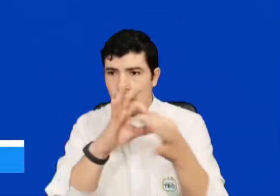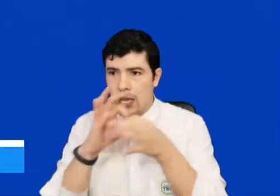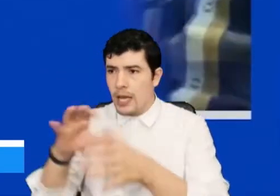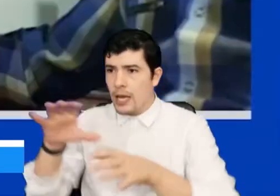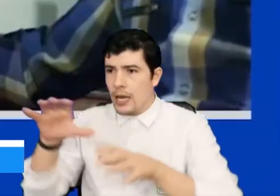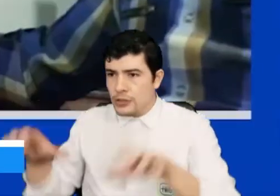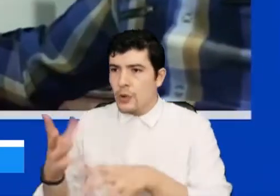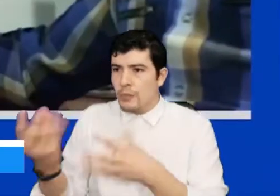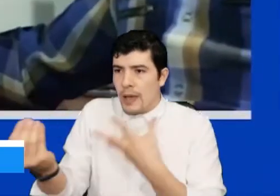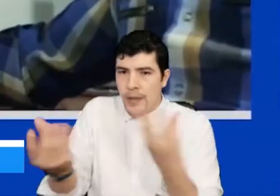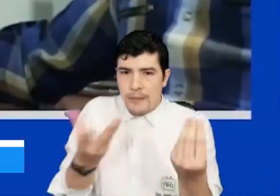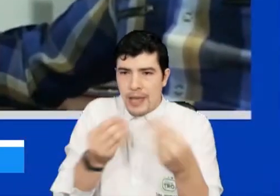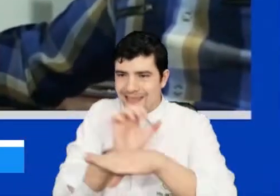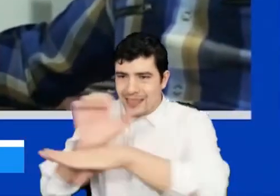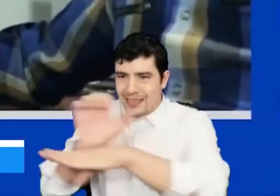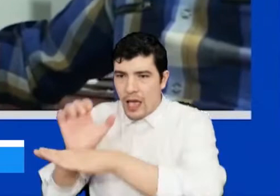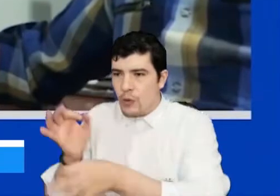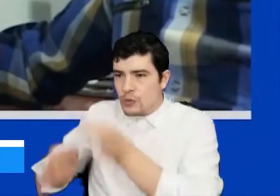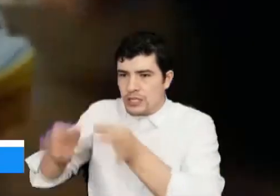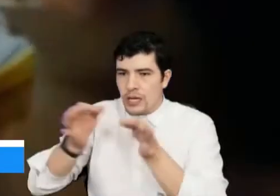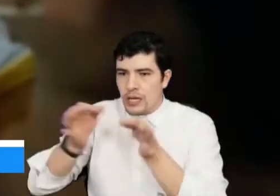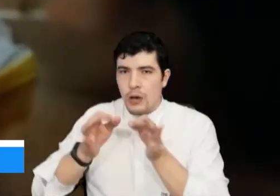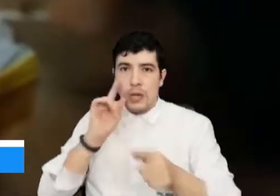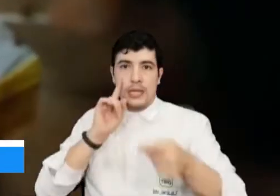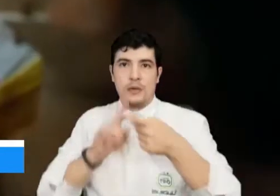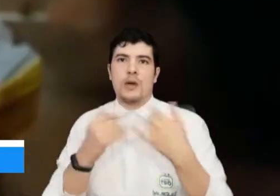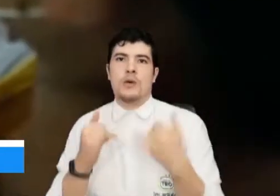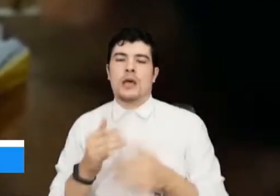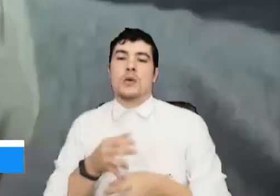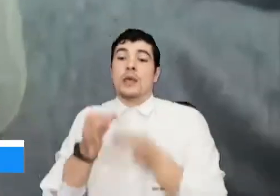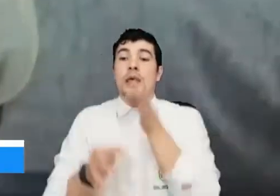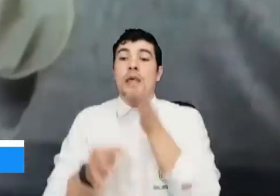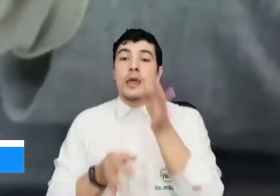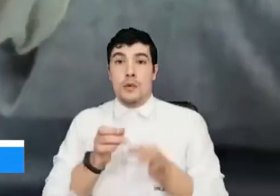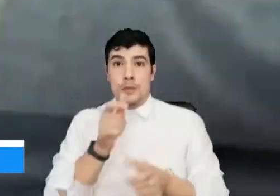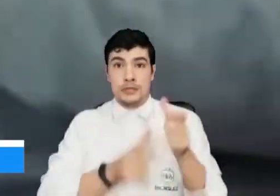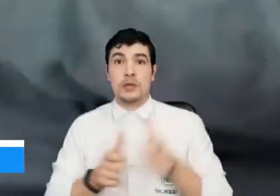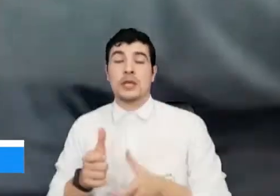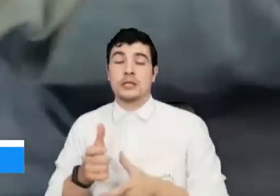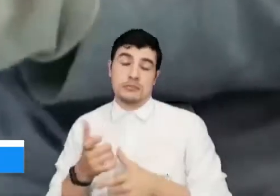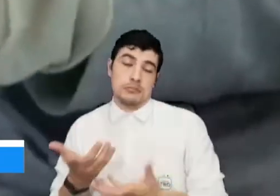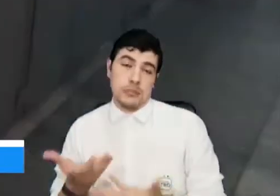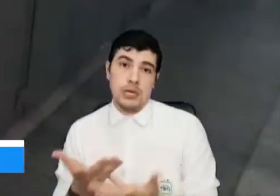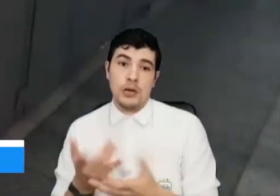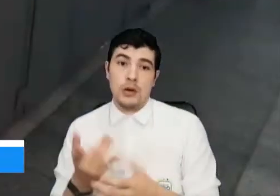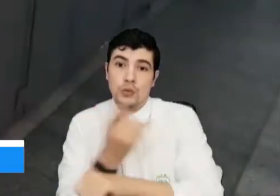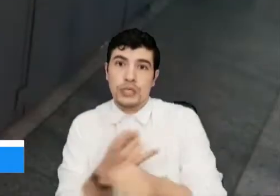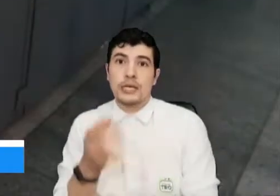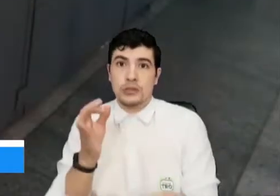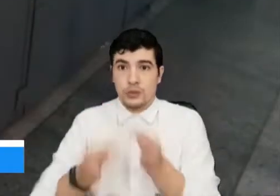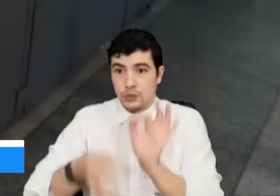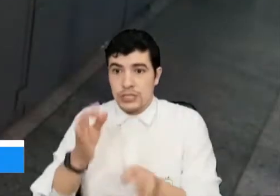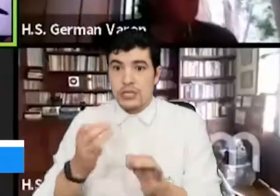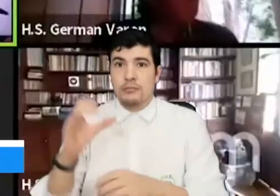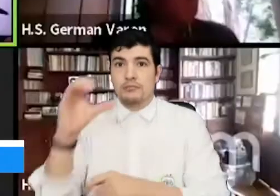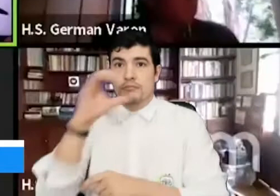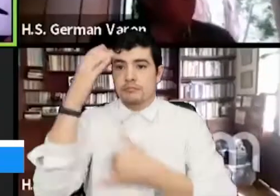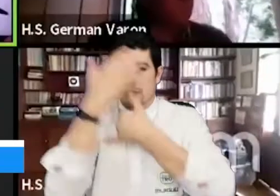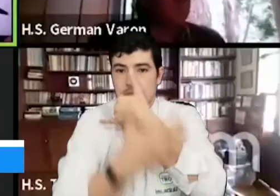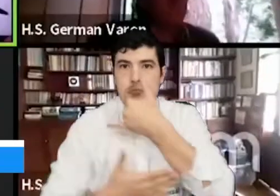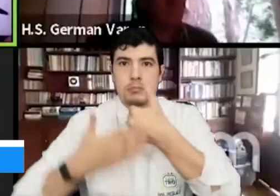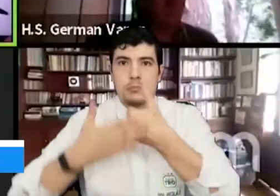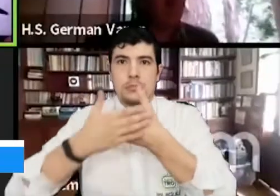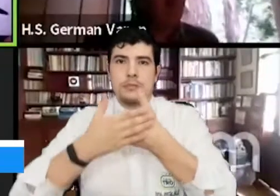mejor forma de proteger la salud de los usuarios del sistema judicial. El Consejo Superior de la Judicatura tendrá que evaluar